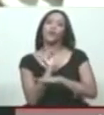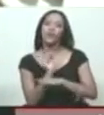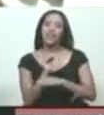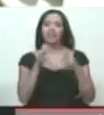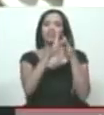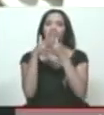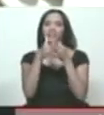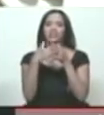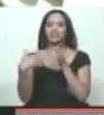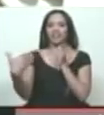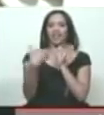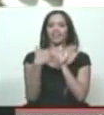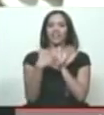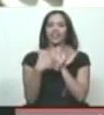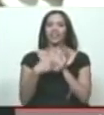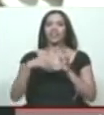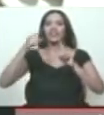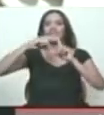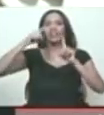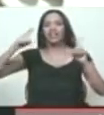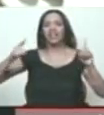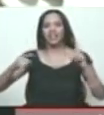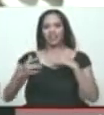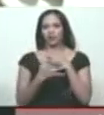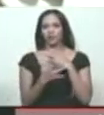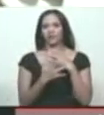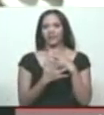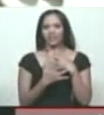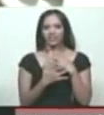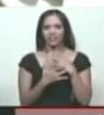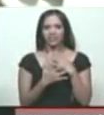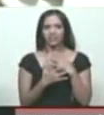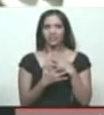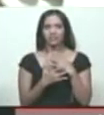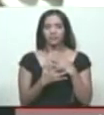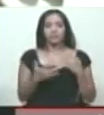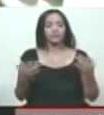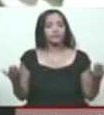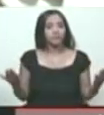ataques de pulso electromagnético.